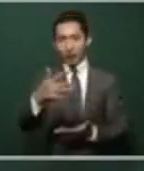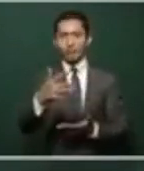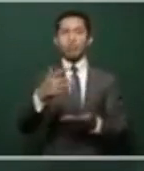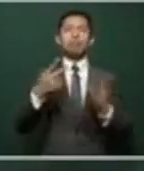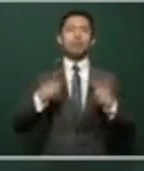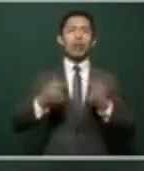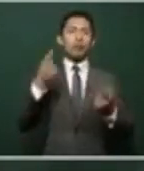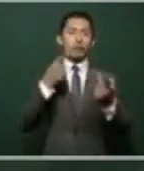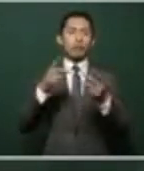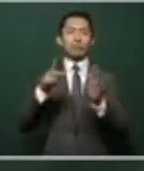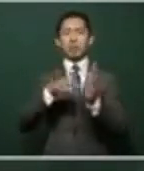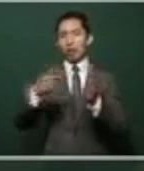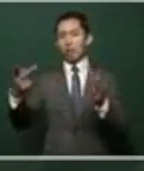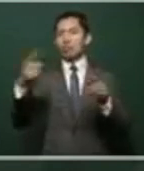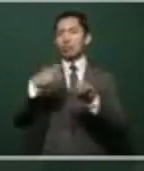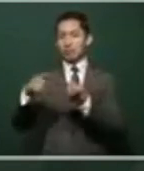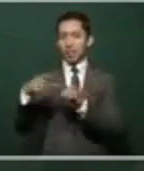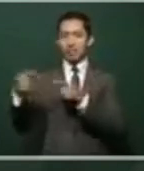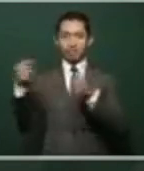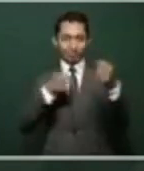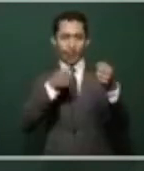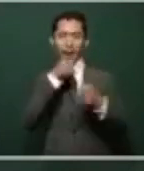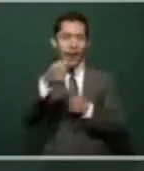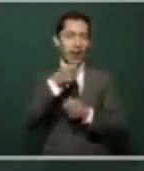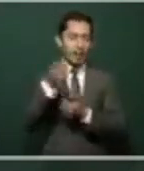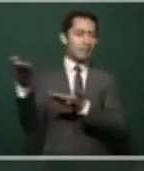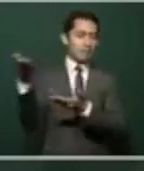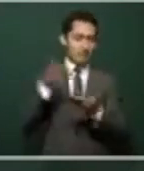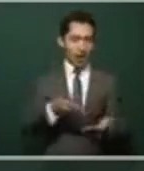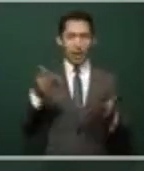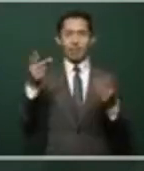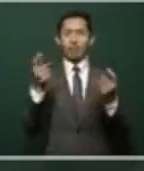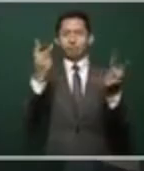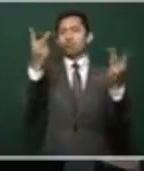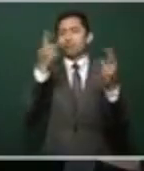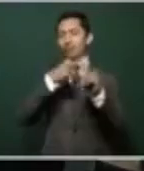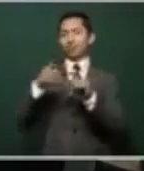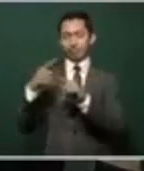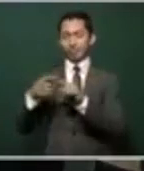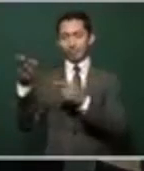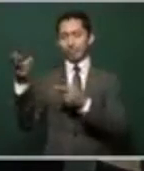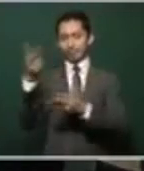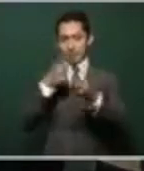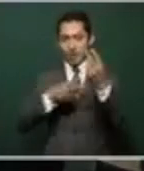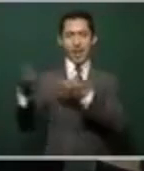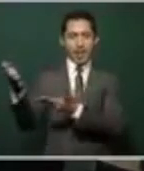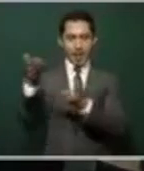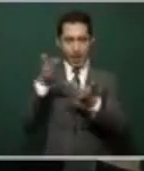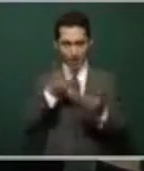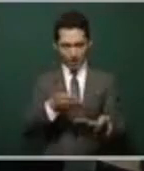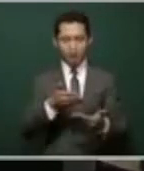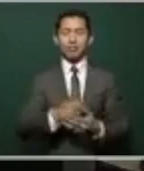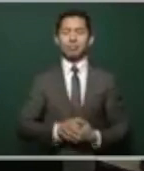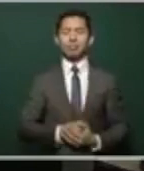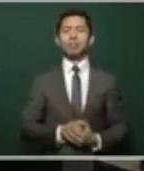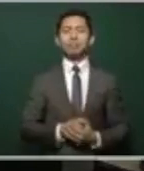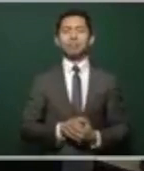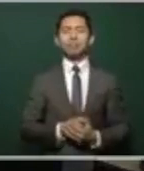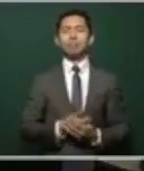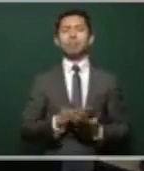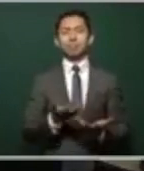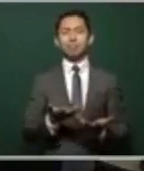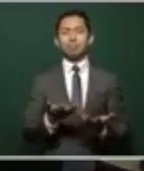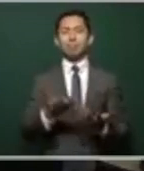de información, a los medios convencionales, a los que